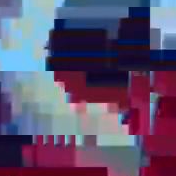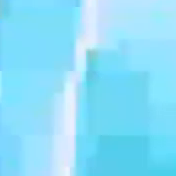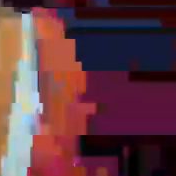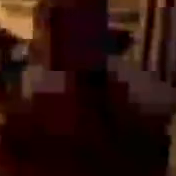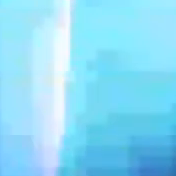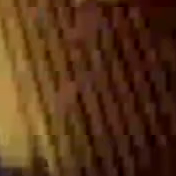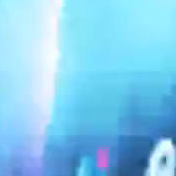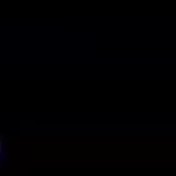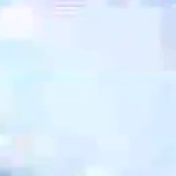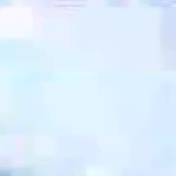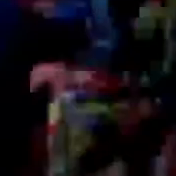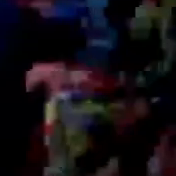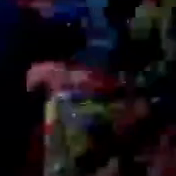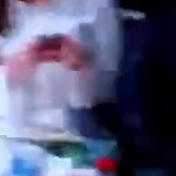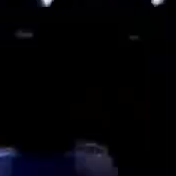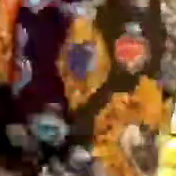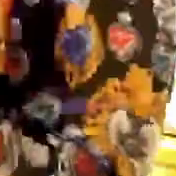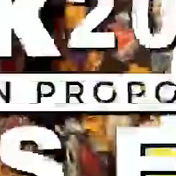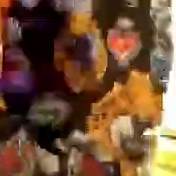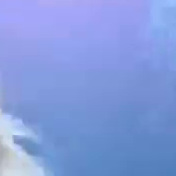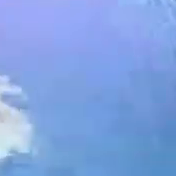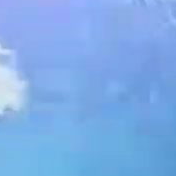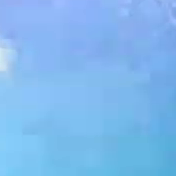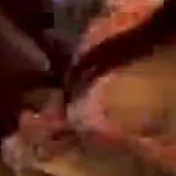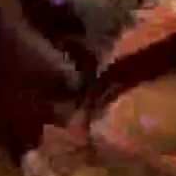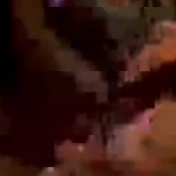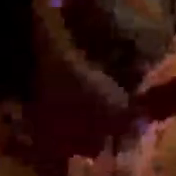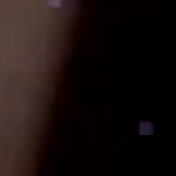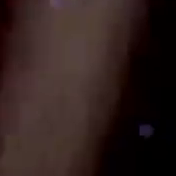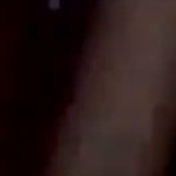República Dominicana Fashion Week 2021.